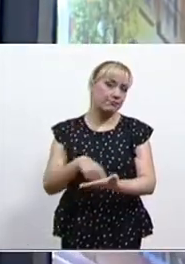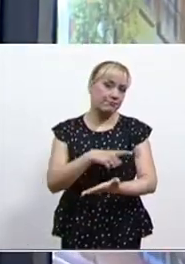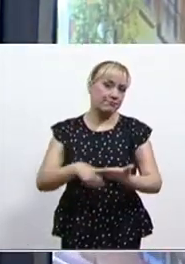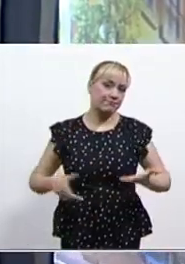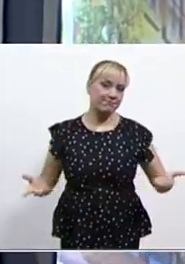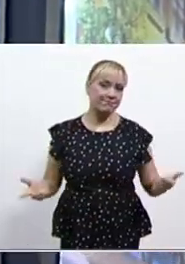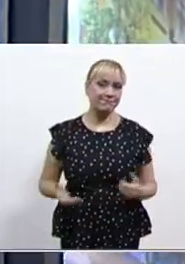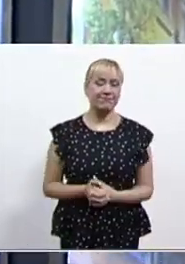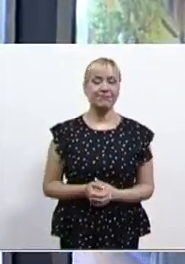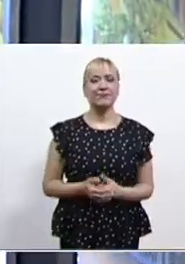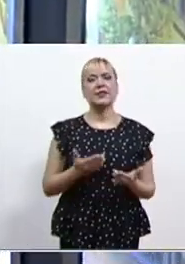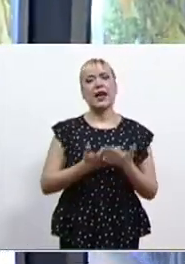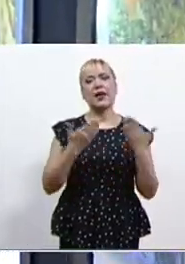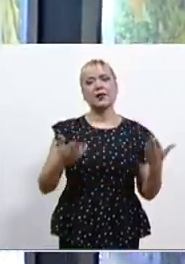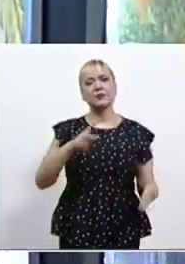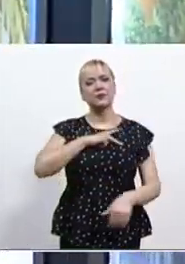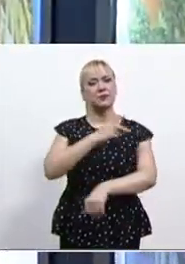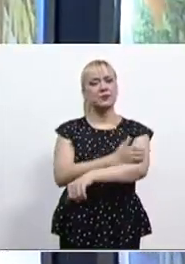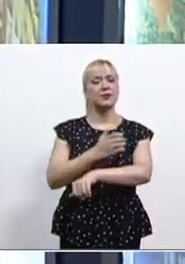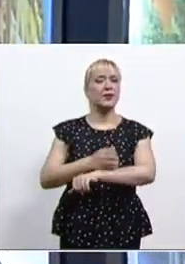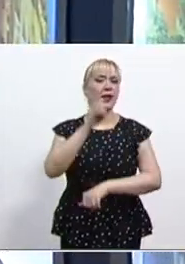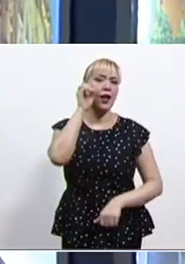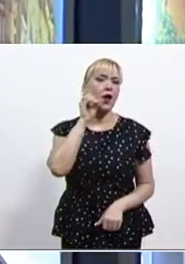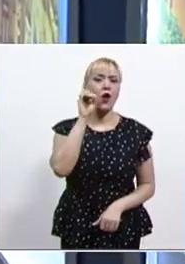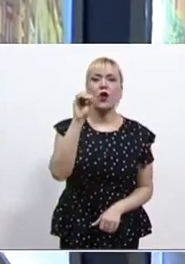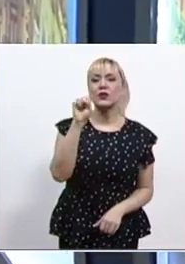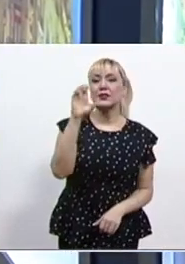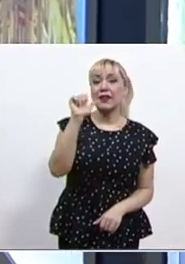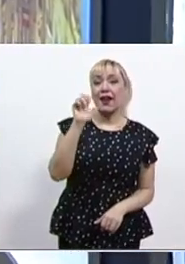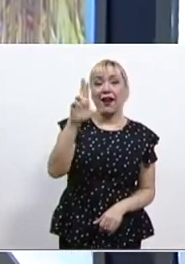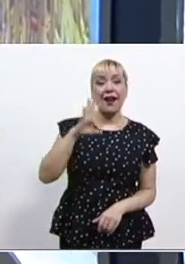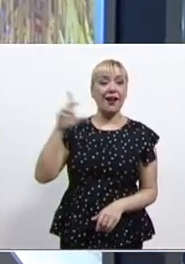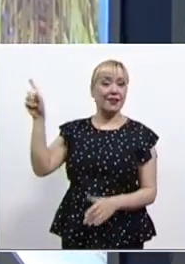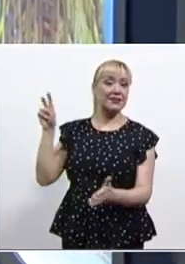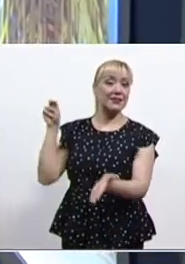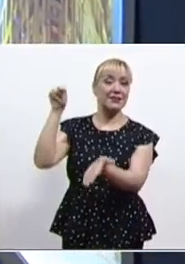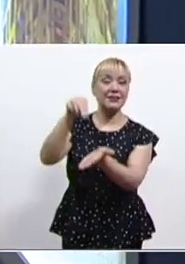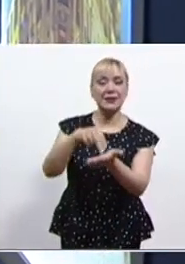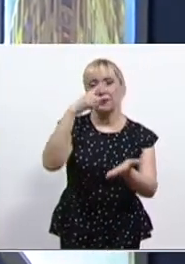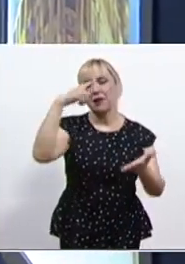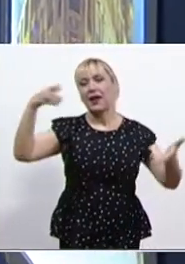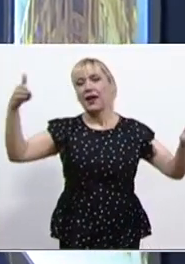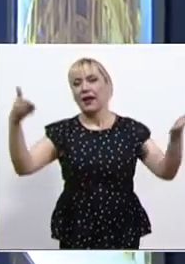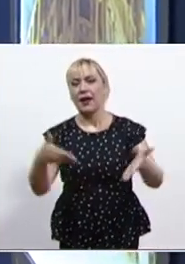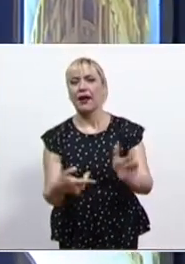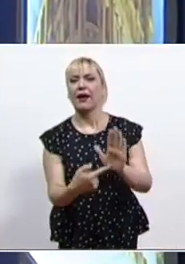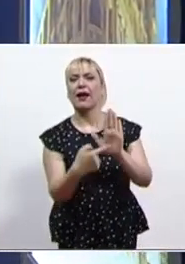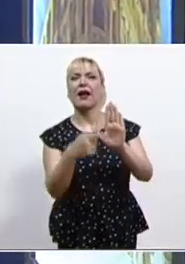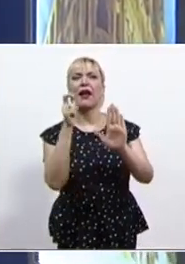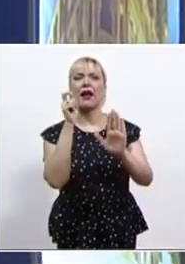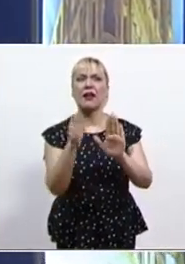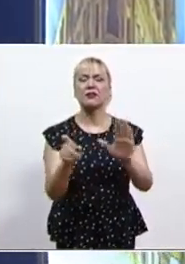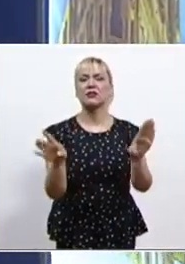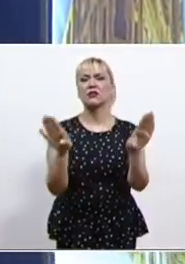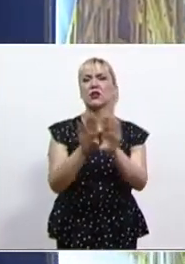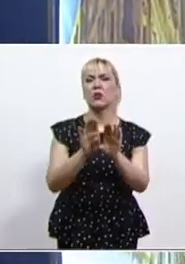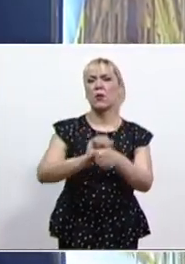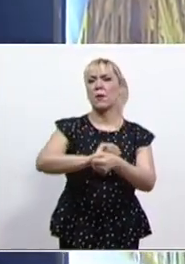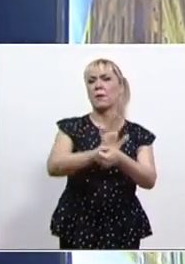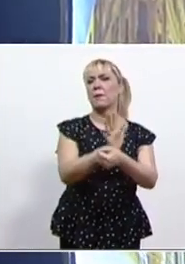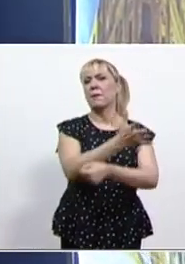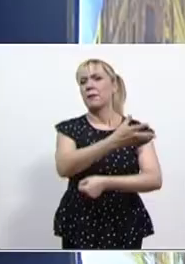Y ahora nos enlazamos con nuestro compañero Oscar González, quien nos tiene información sobre la presentación de una obra que aborda el impacto de la pandemia